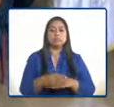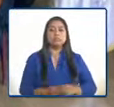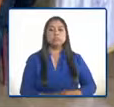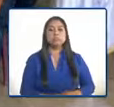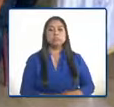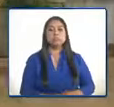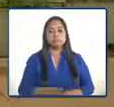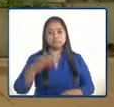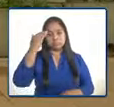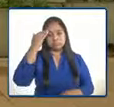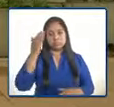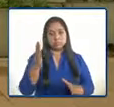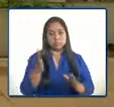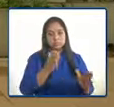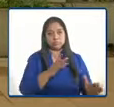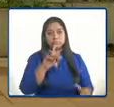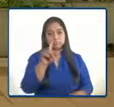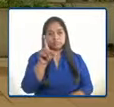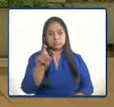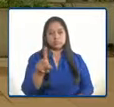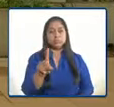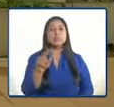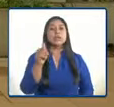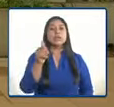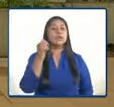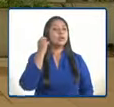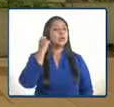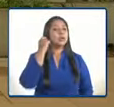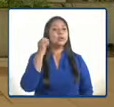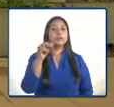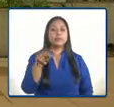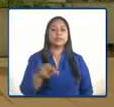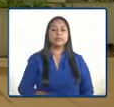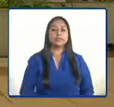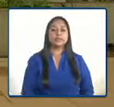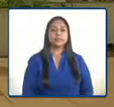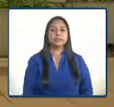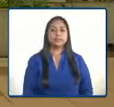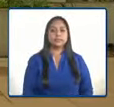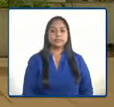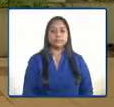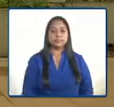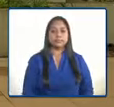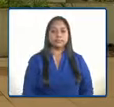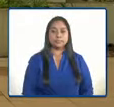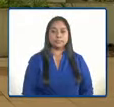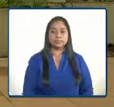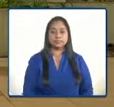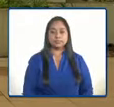Gracias, señor director. Ahora pregunta Lucía Contreras, de la Agencia Guatemalteca de Noticias.